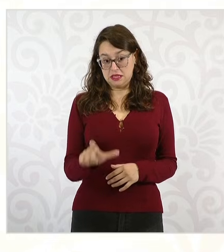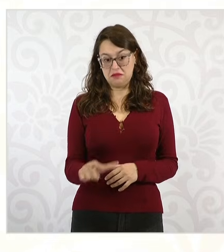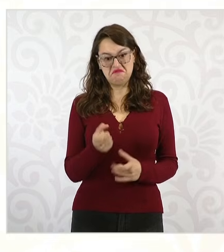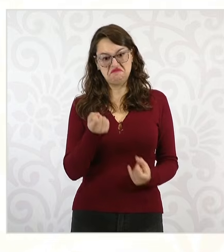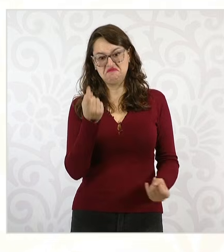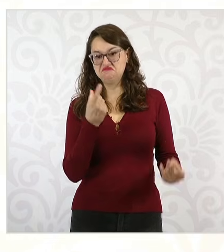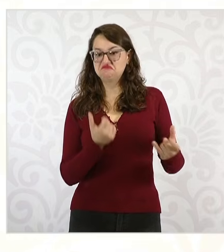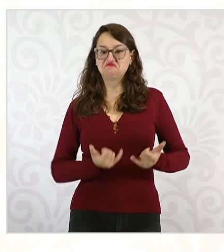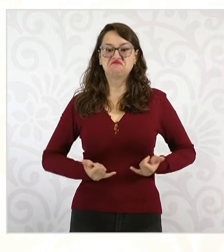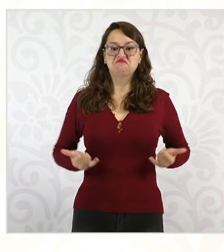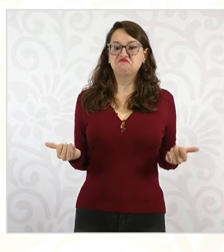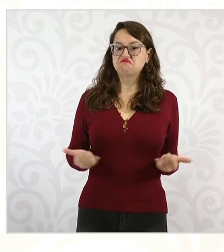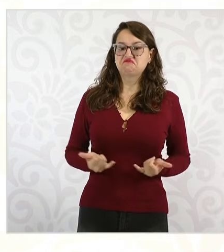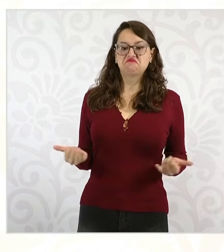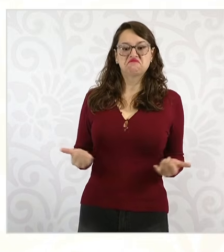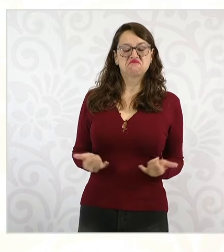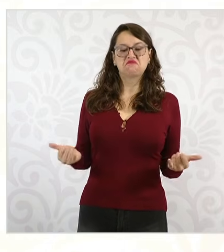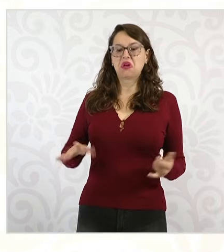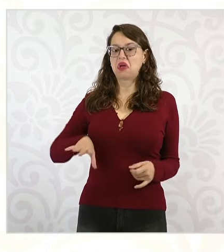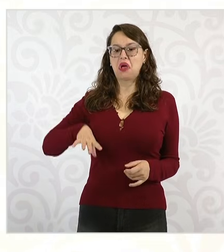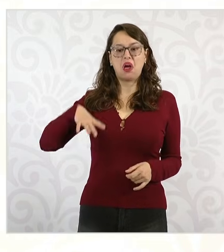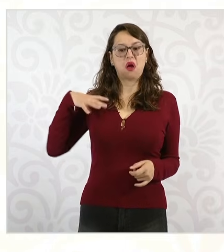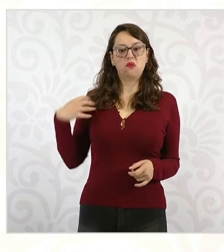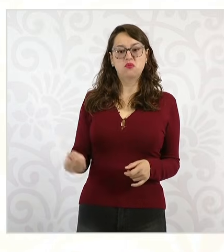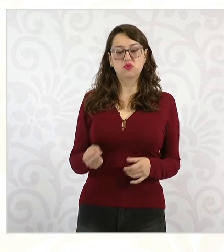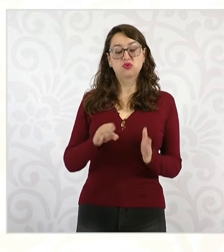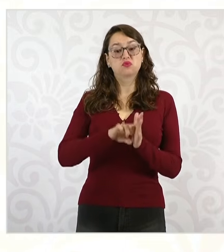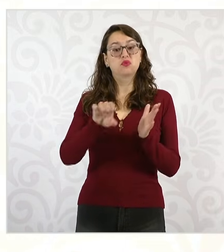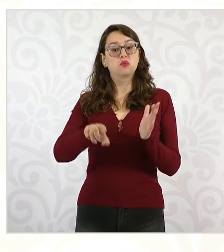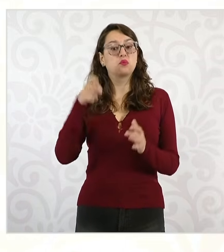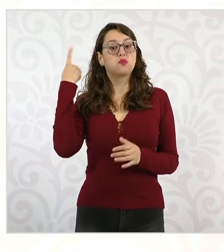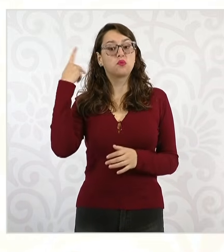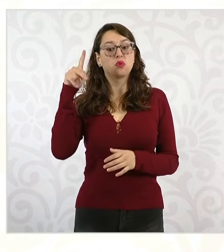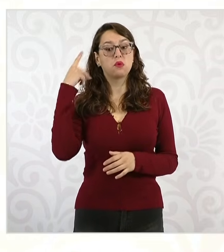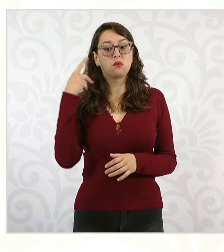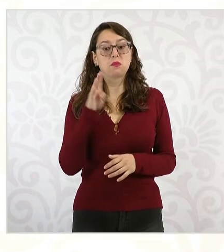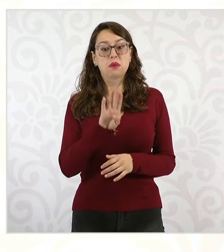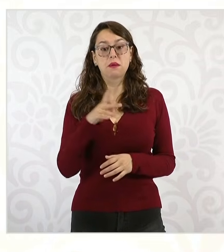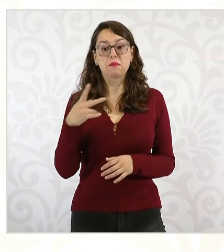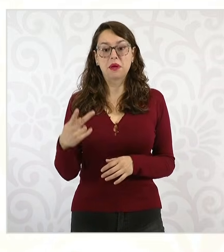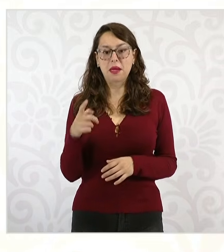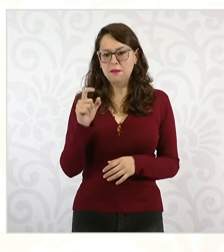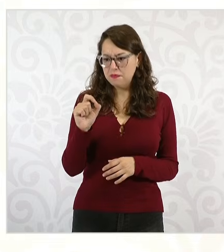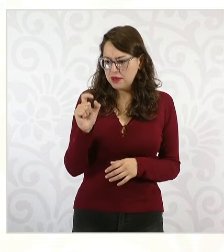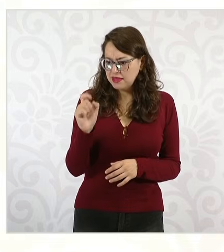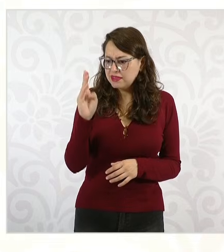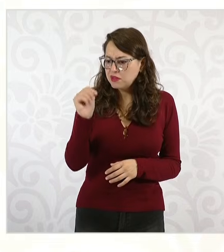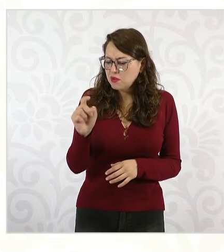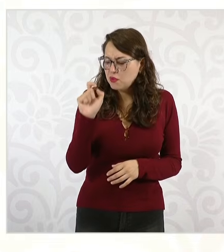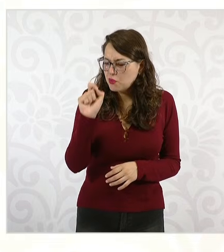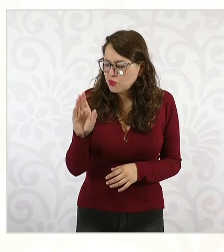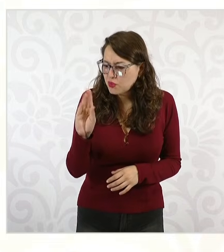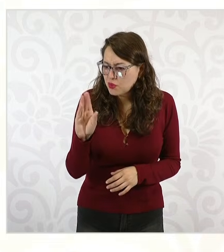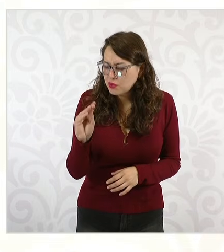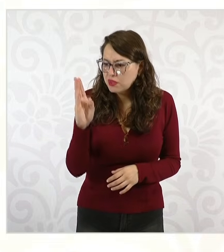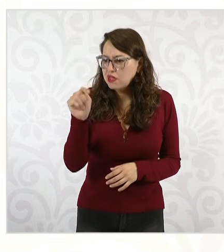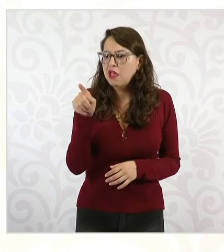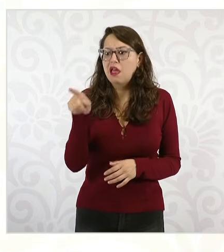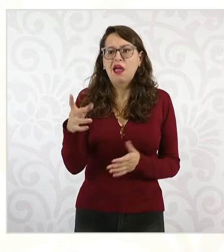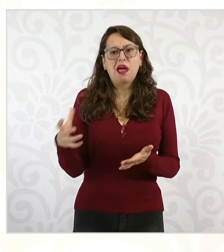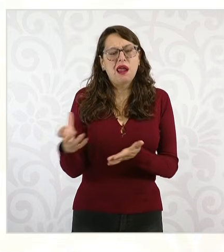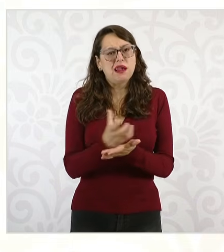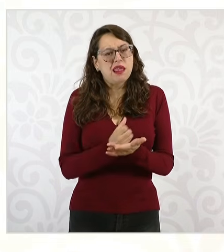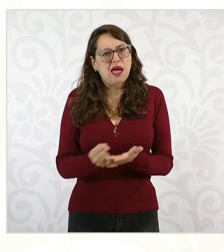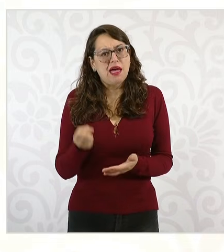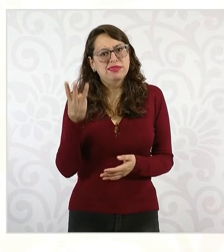con los precios, ubicando esta BP en Amozoc, Puebla, que está vendiendo en 29 pesos con 99 centavos, con un margen de ganancia de